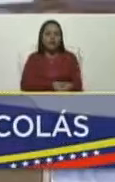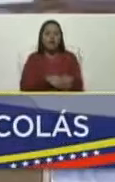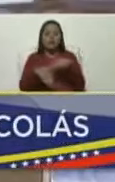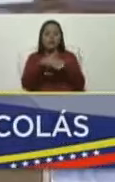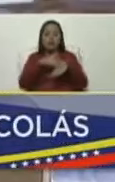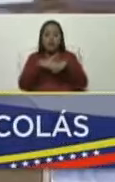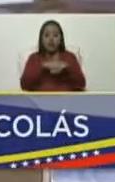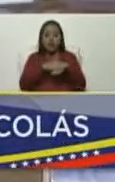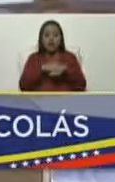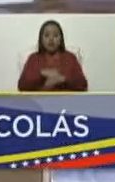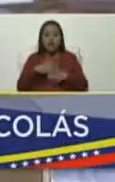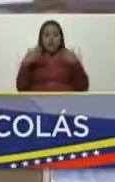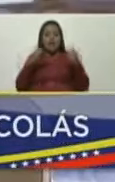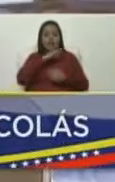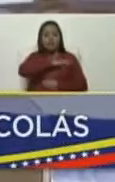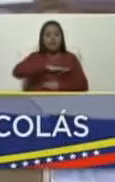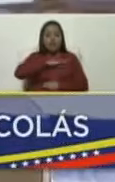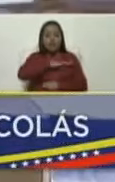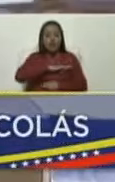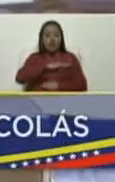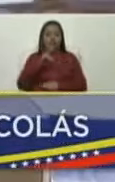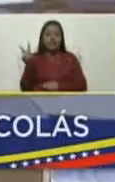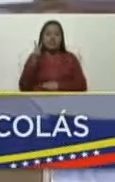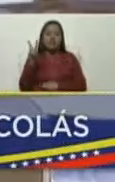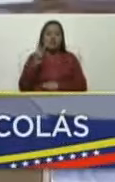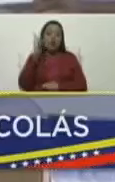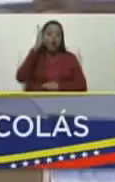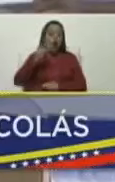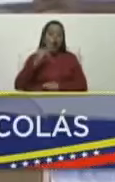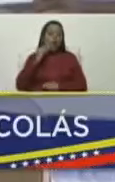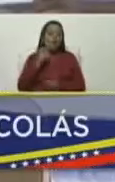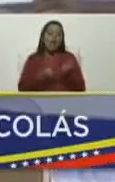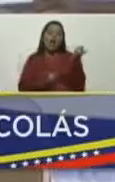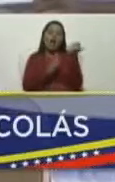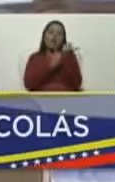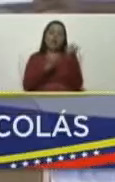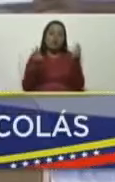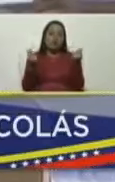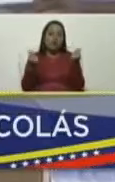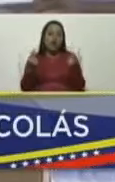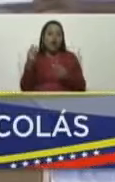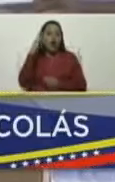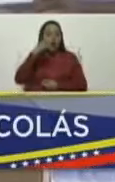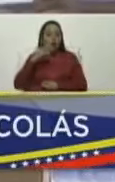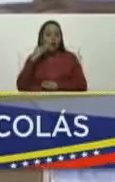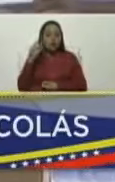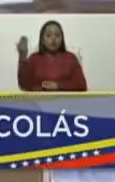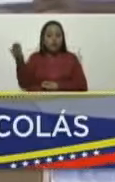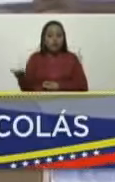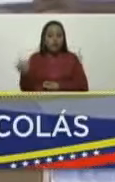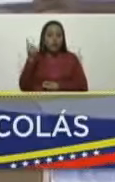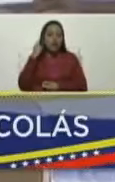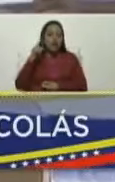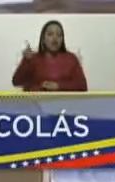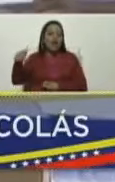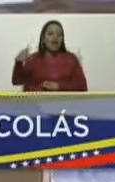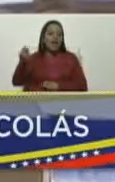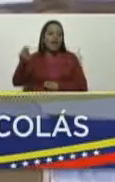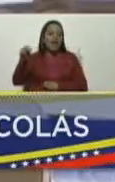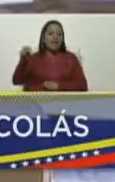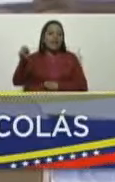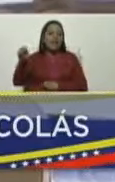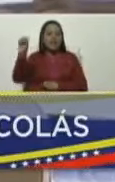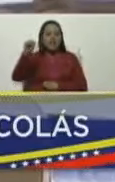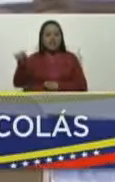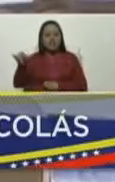la gran misión Venezuela Joven, Credijoven. Aquí está Génesis Garbet, su coordinadora general de